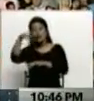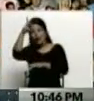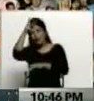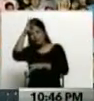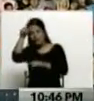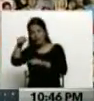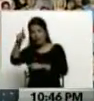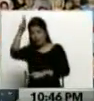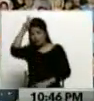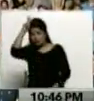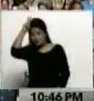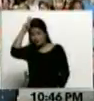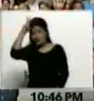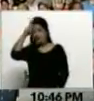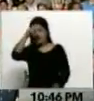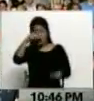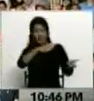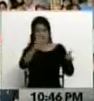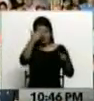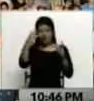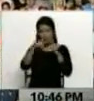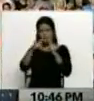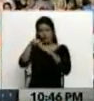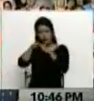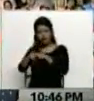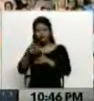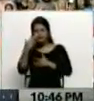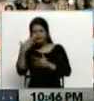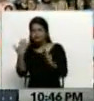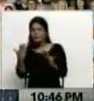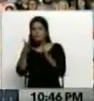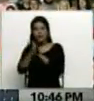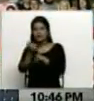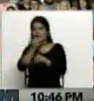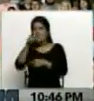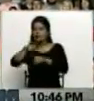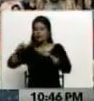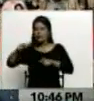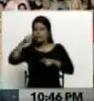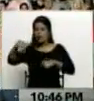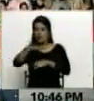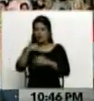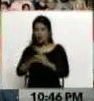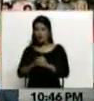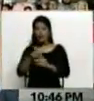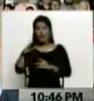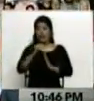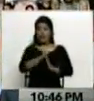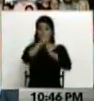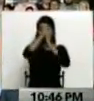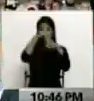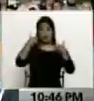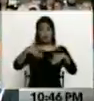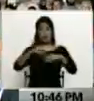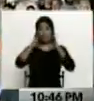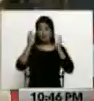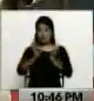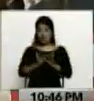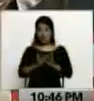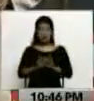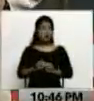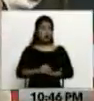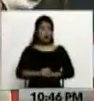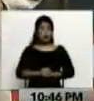realidad sociopolítica de los y los apureños y que llegó a ser un líder a nivel